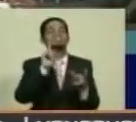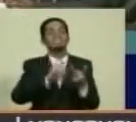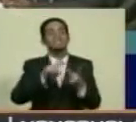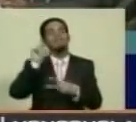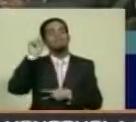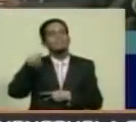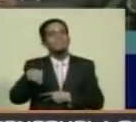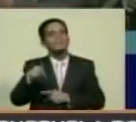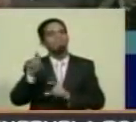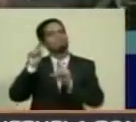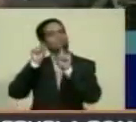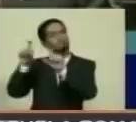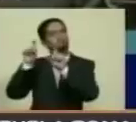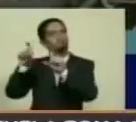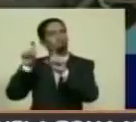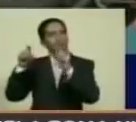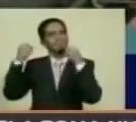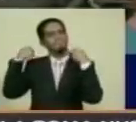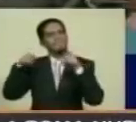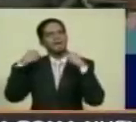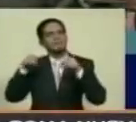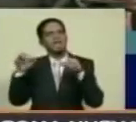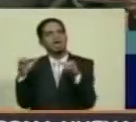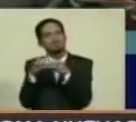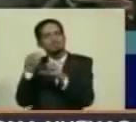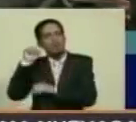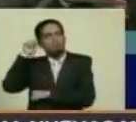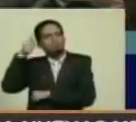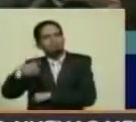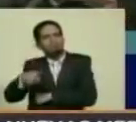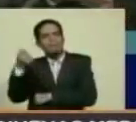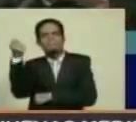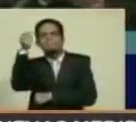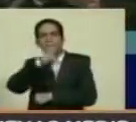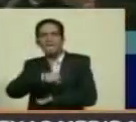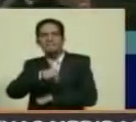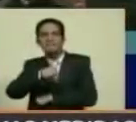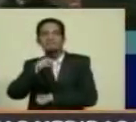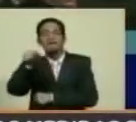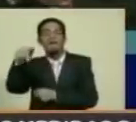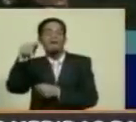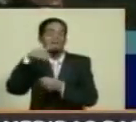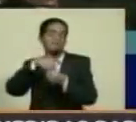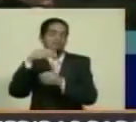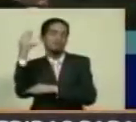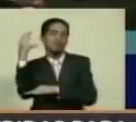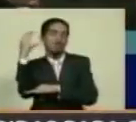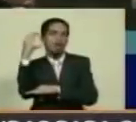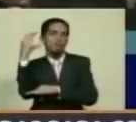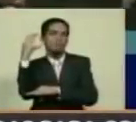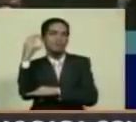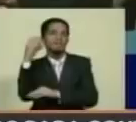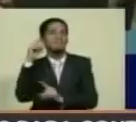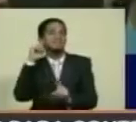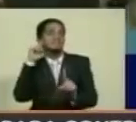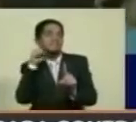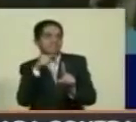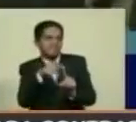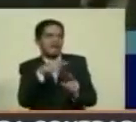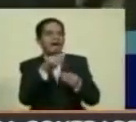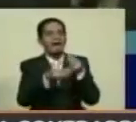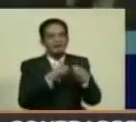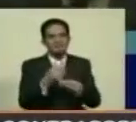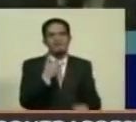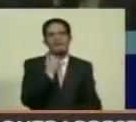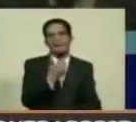entrenamiento de grupos durante meses, precisamente en territorio colombiano, para perpetrar el